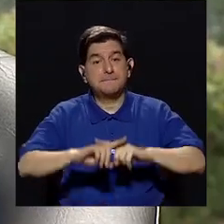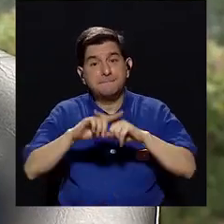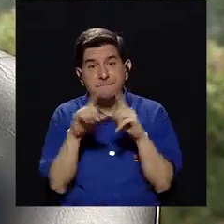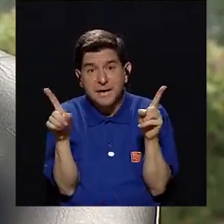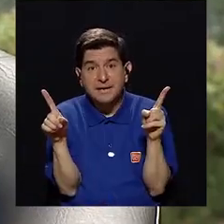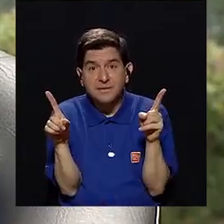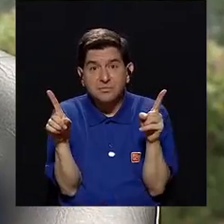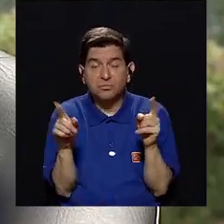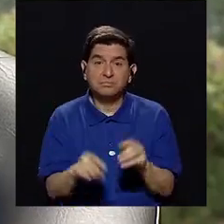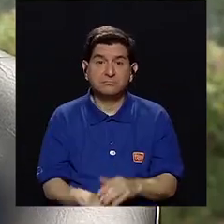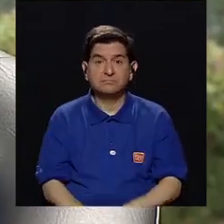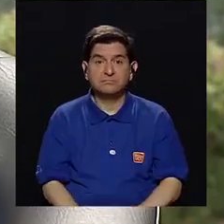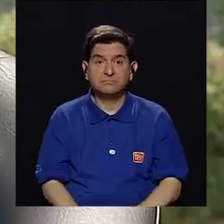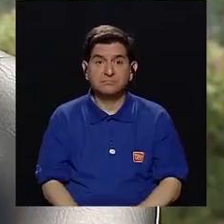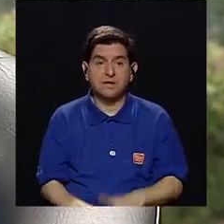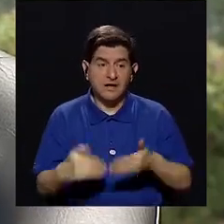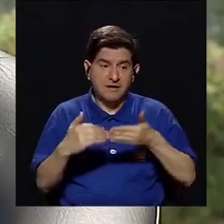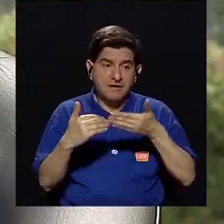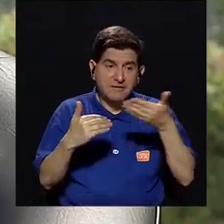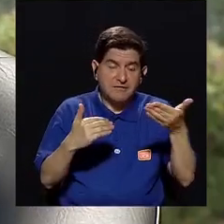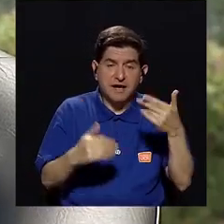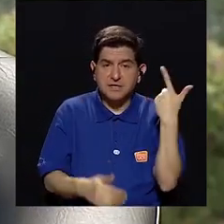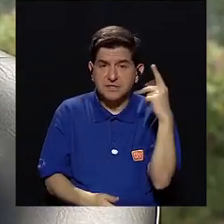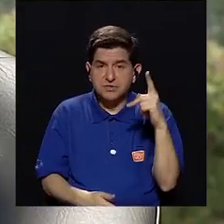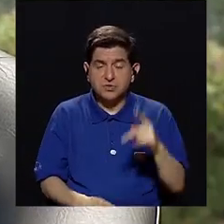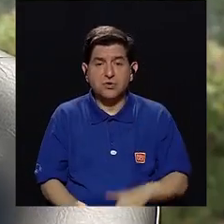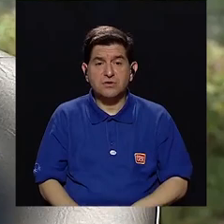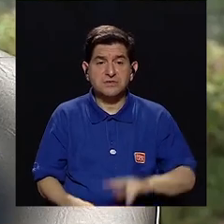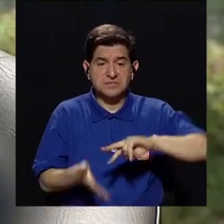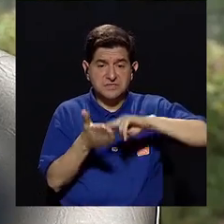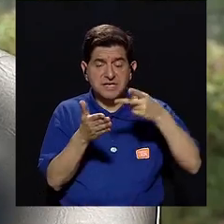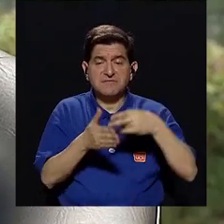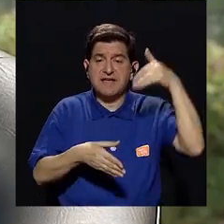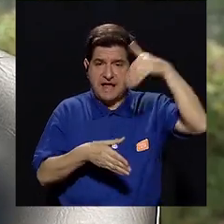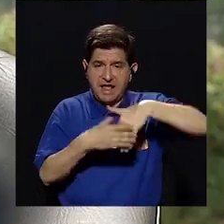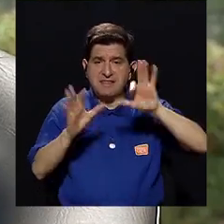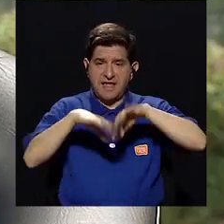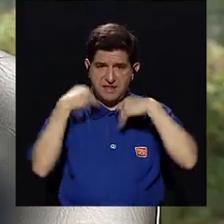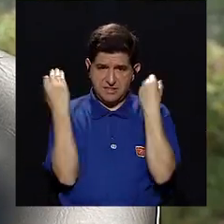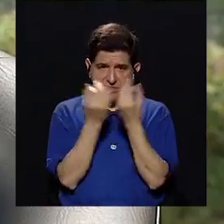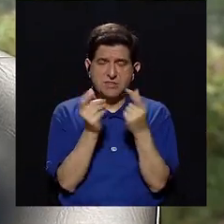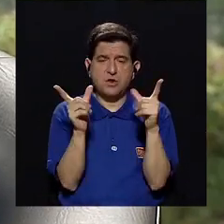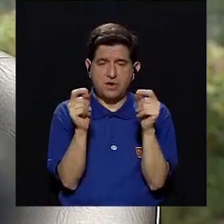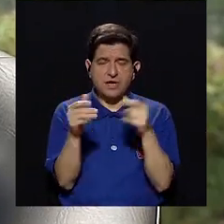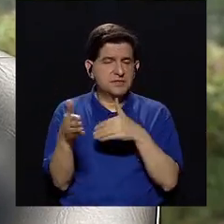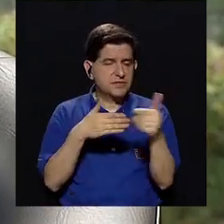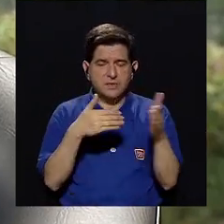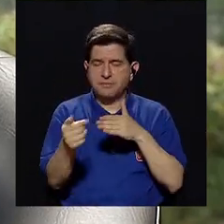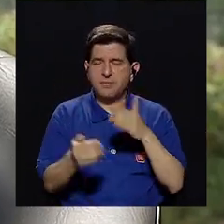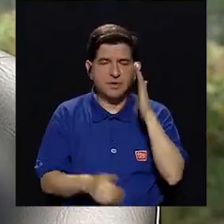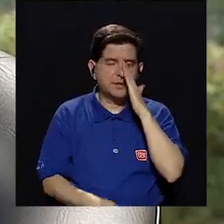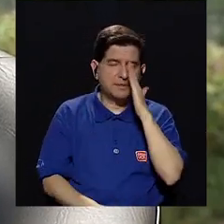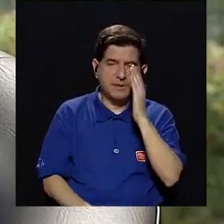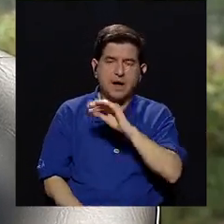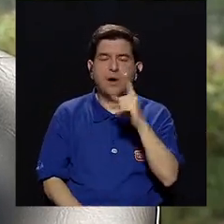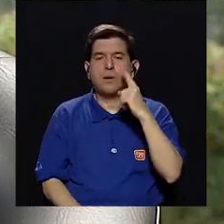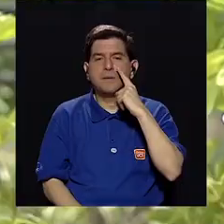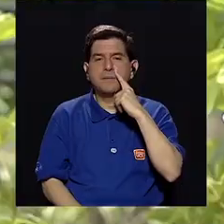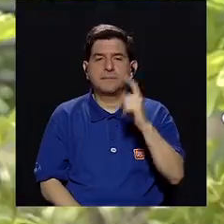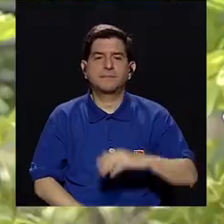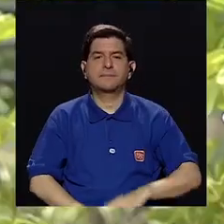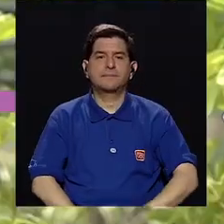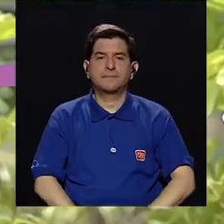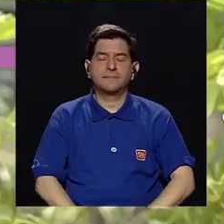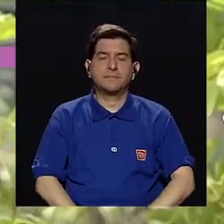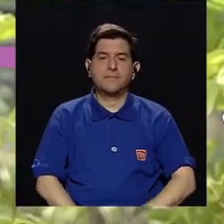pero el factor de riesgo es que haya cáncer en la familia por la línea materna por la línea patria